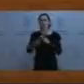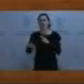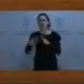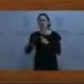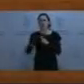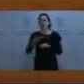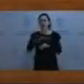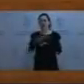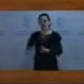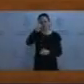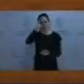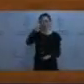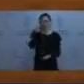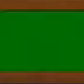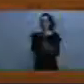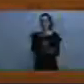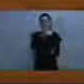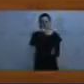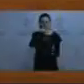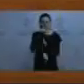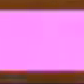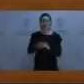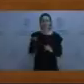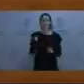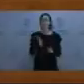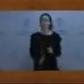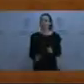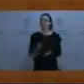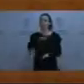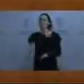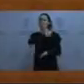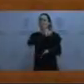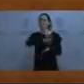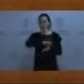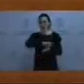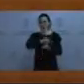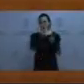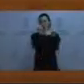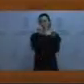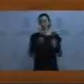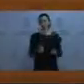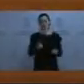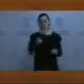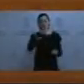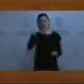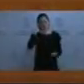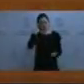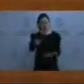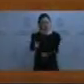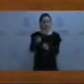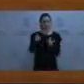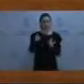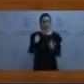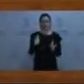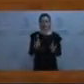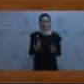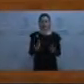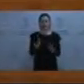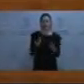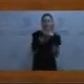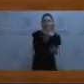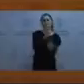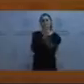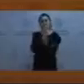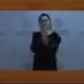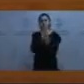profundo al apreciar cómo profesionales, médicos en este caso, que son los que yo tengo conocimiento de primera mano, que han estado